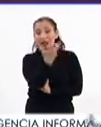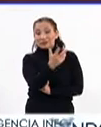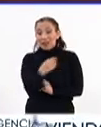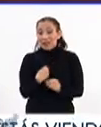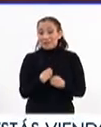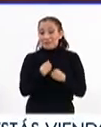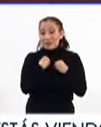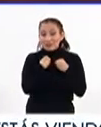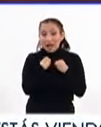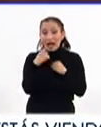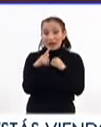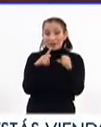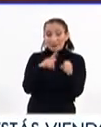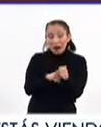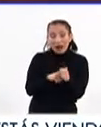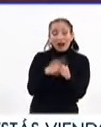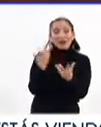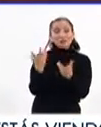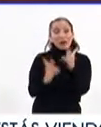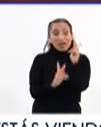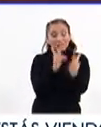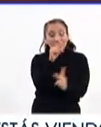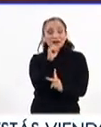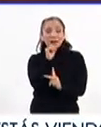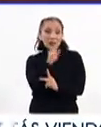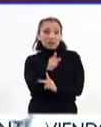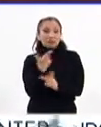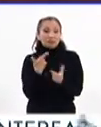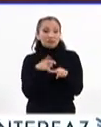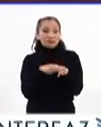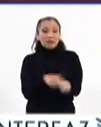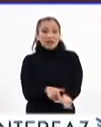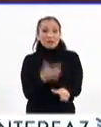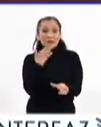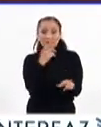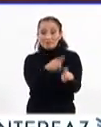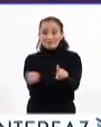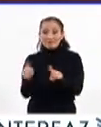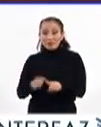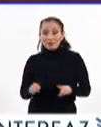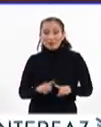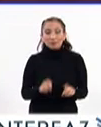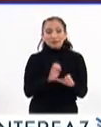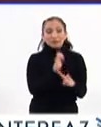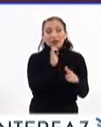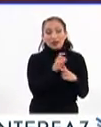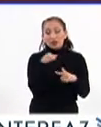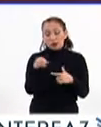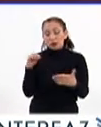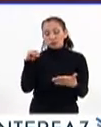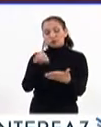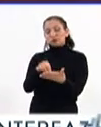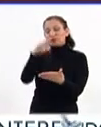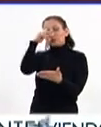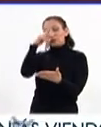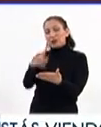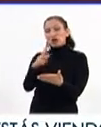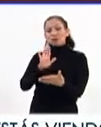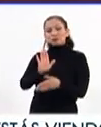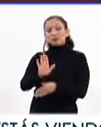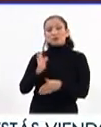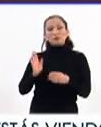que la vida animal, la vida de las plantas también sea sumamente diversa. Entonces esto coloca a México como un